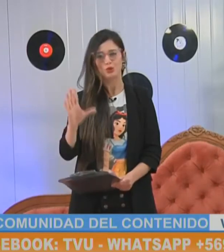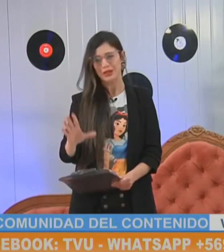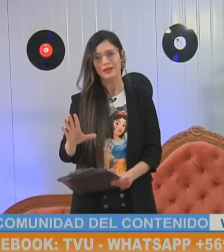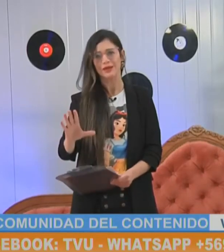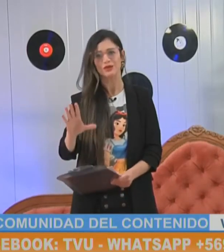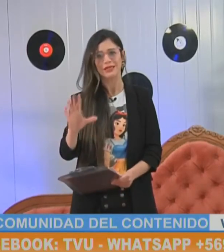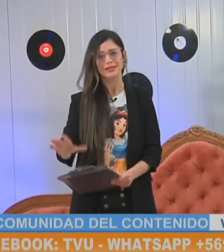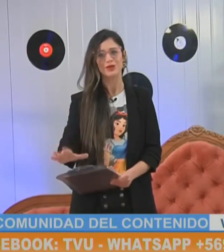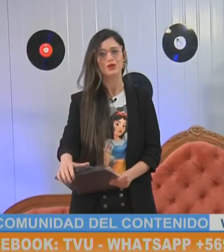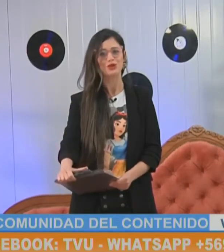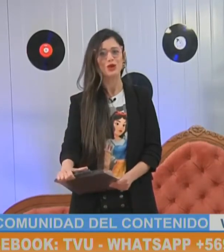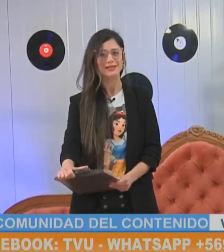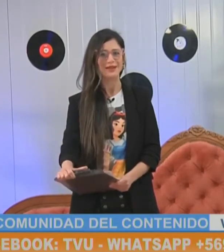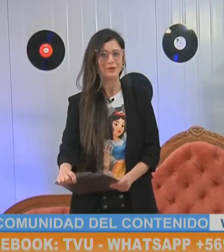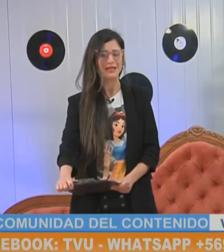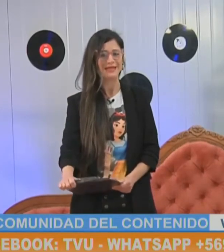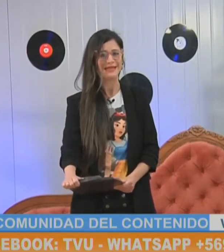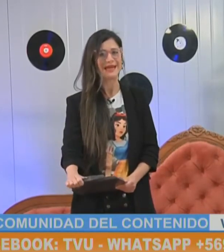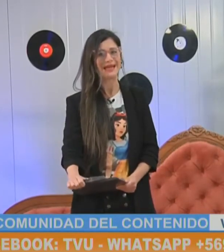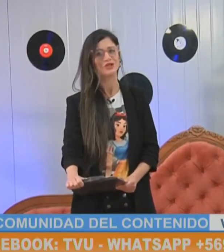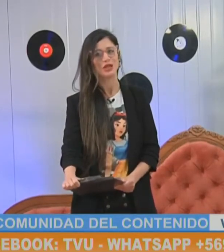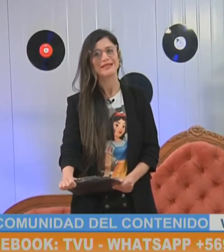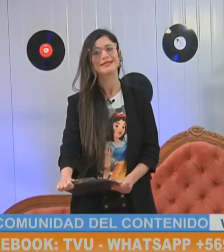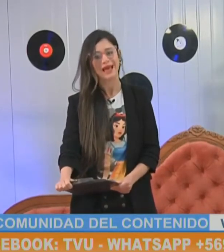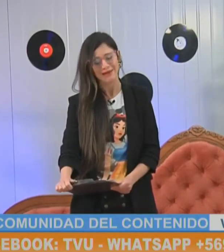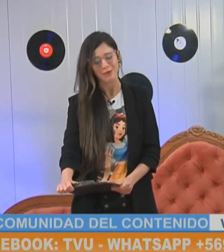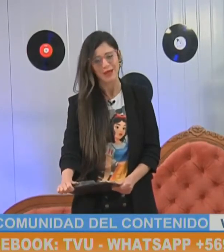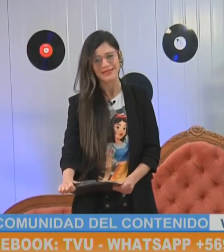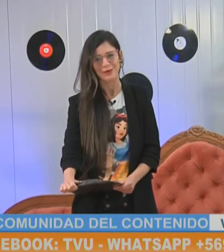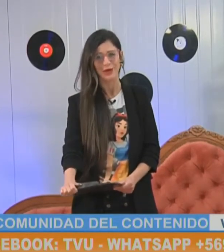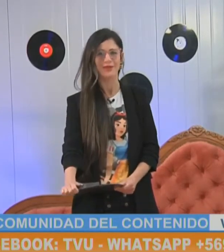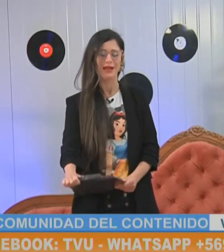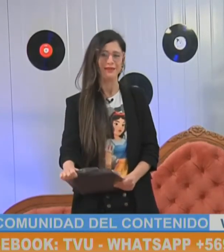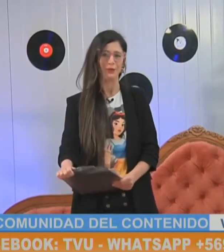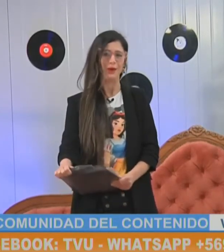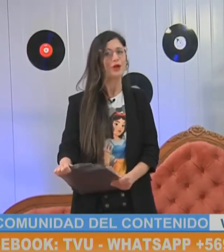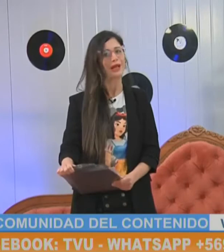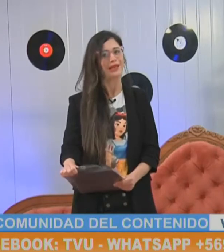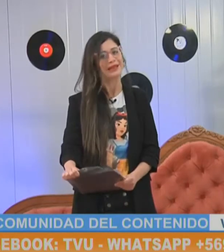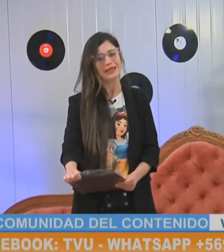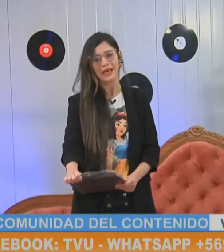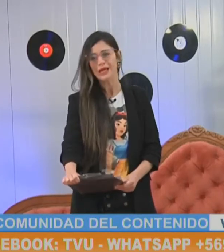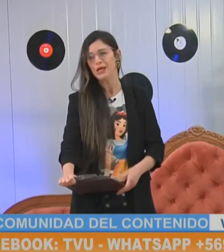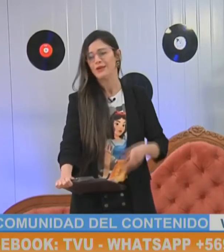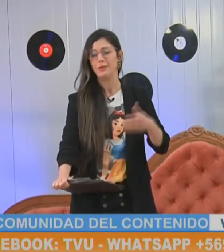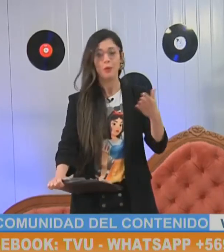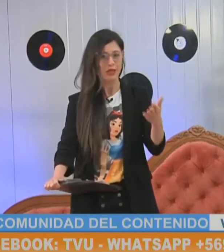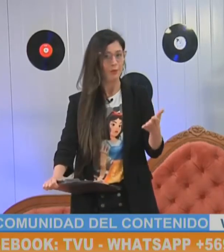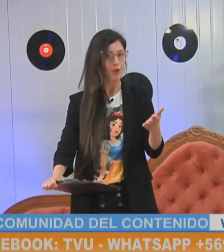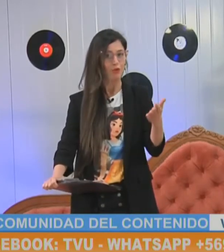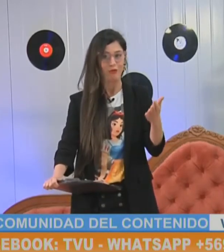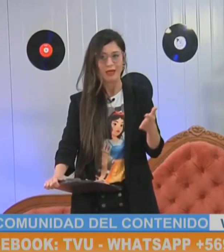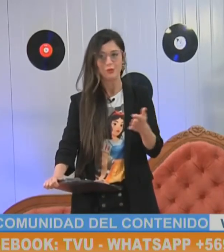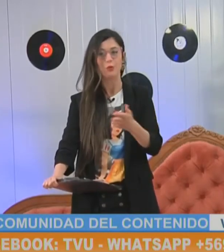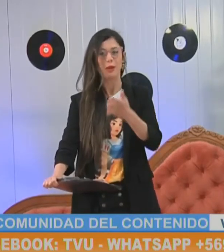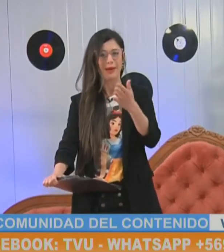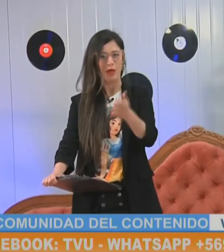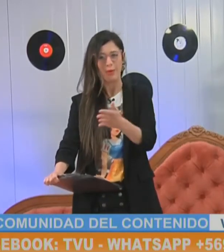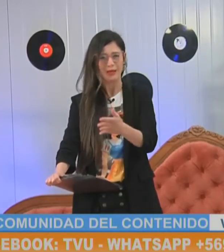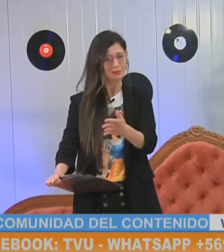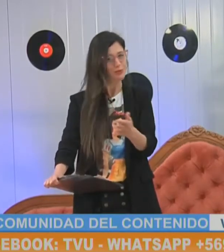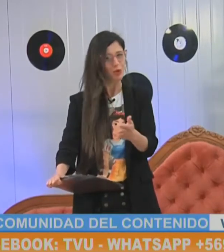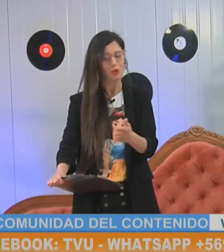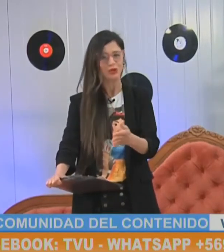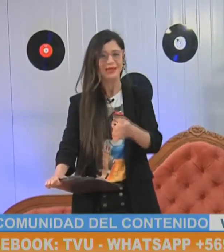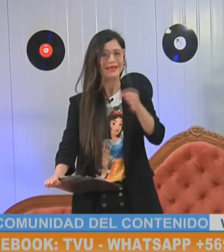¿cierto?, usted contactarse con nosotros a través de nuestras distintas redes sociales, sabe que puede hacerlo durante las 24 horas del día. Tenemos, por ejemplo, un Facebook preparado